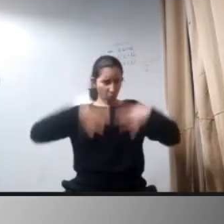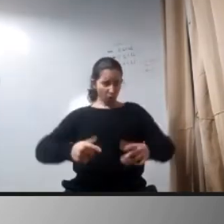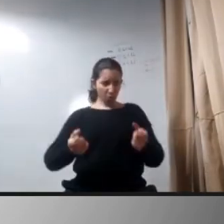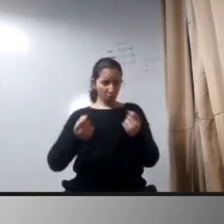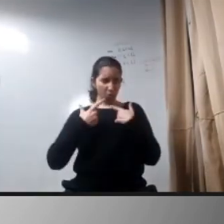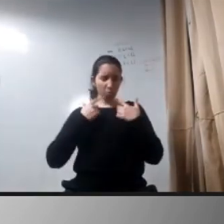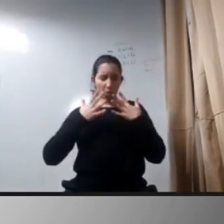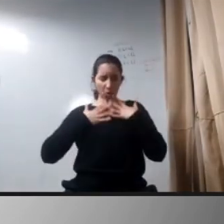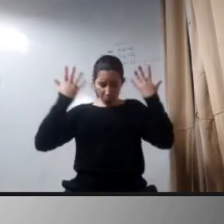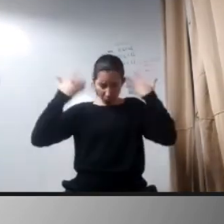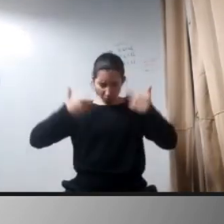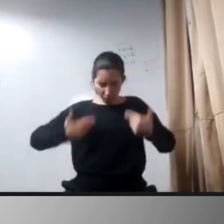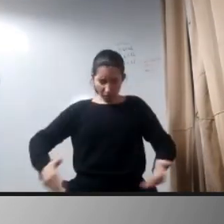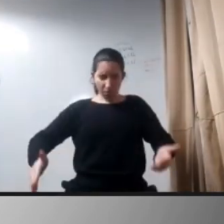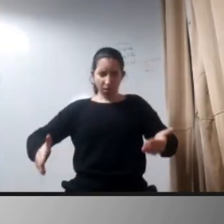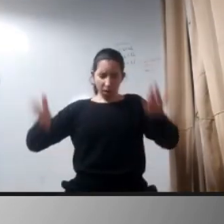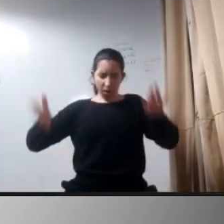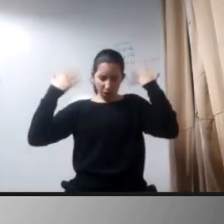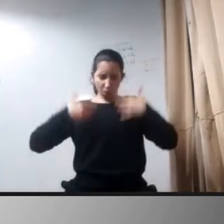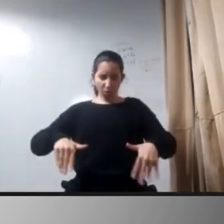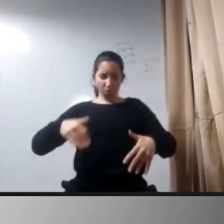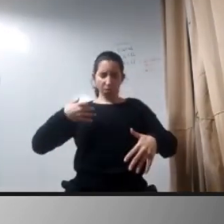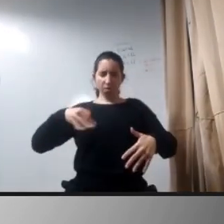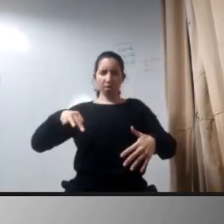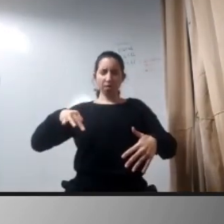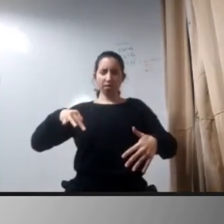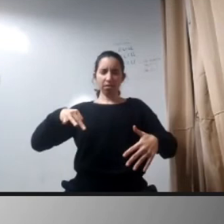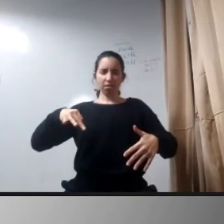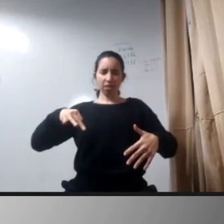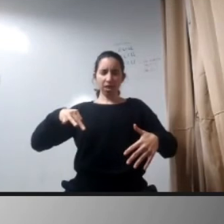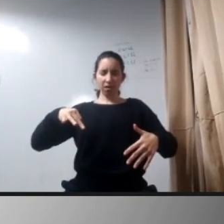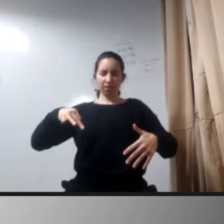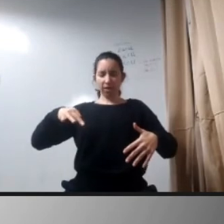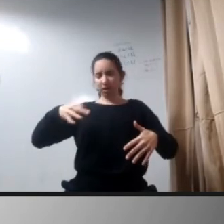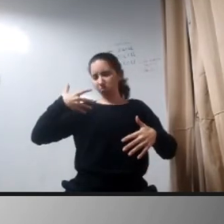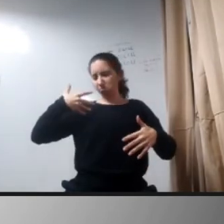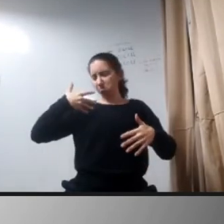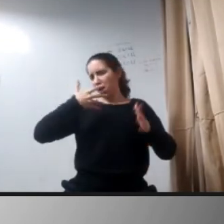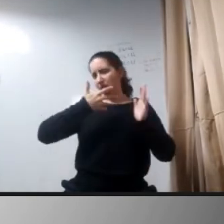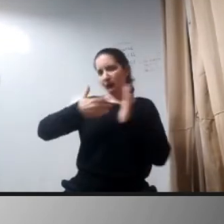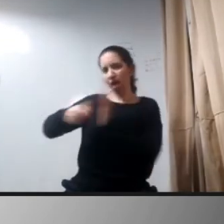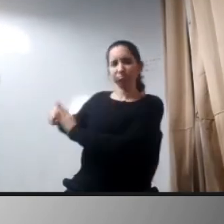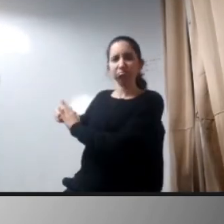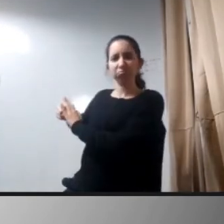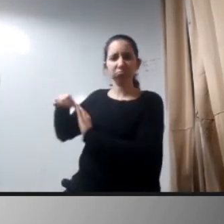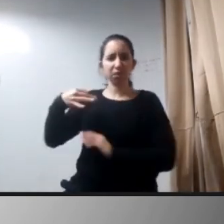sería un cuerpo abortable debido a una malformidad de nacimiento.